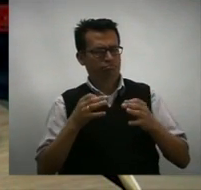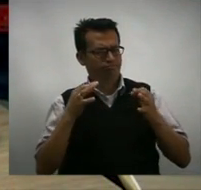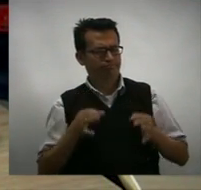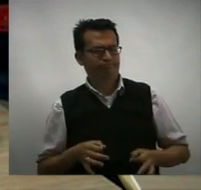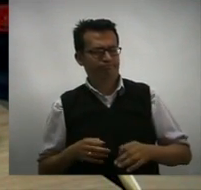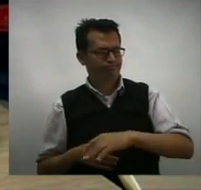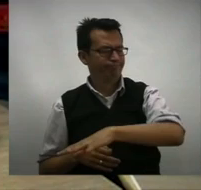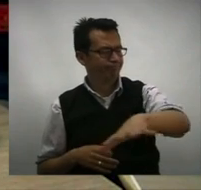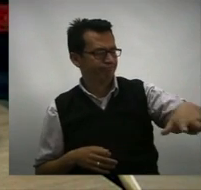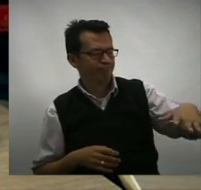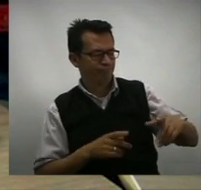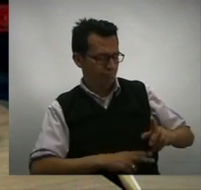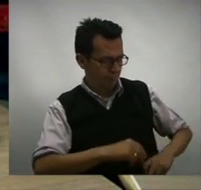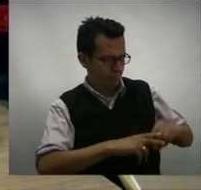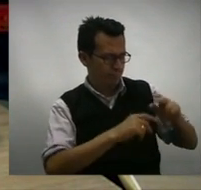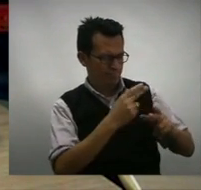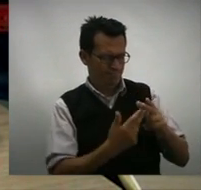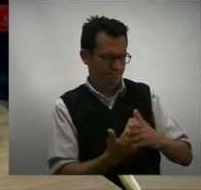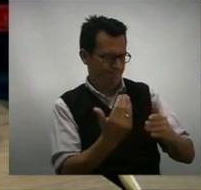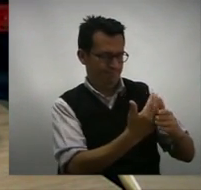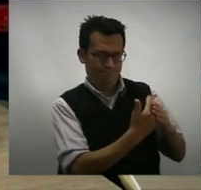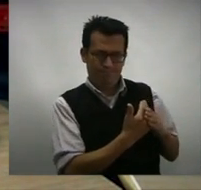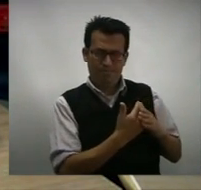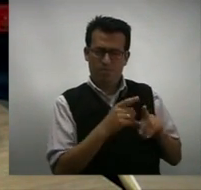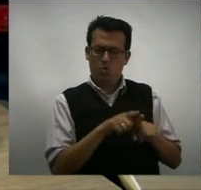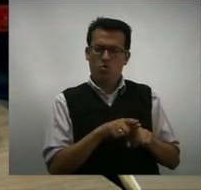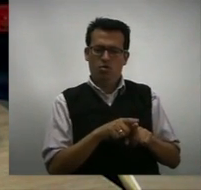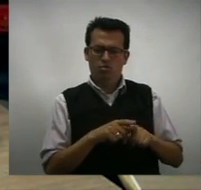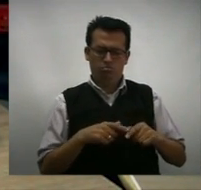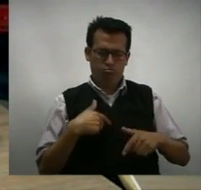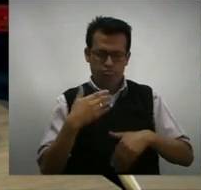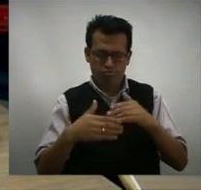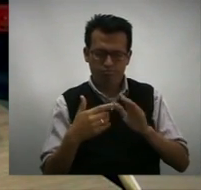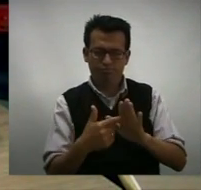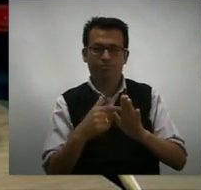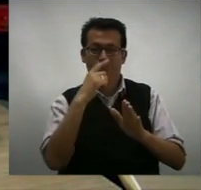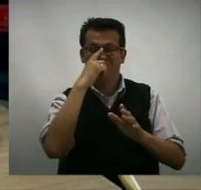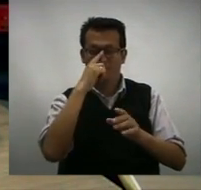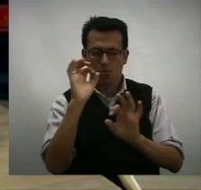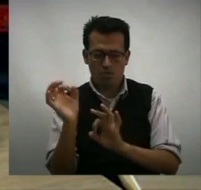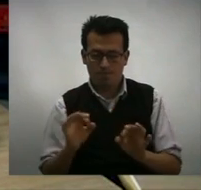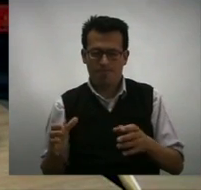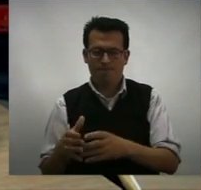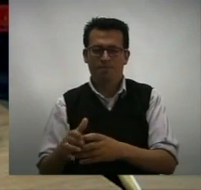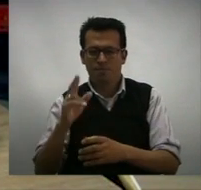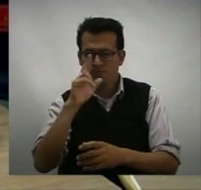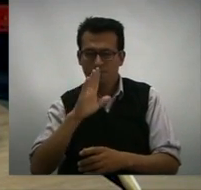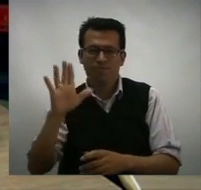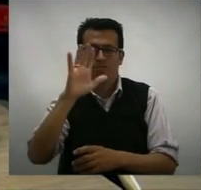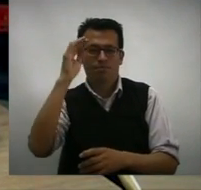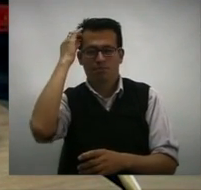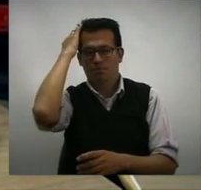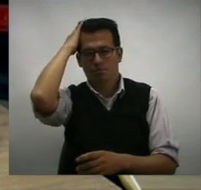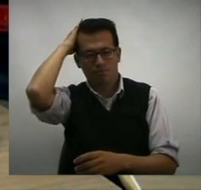como soporte de una estructura mental nueva, que da paso a organizaciones racionales, permitiéndole así distinguir entre lo